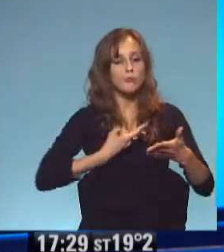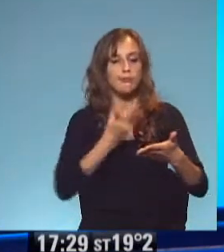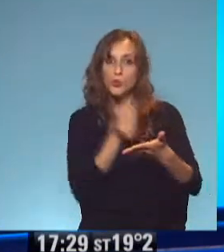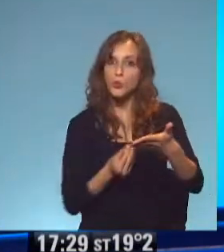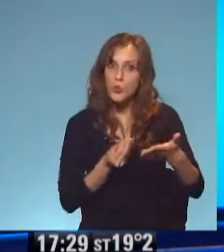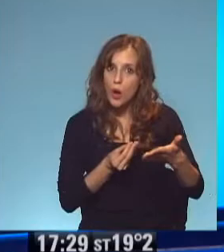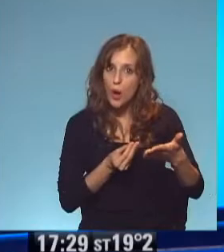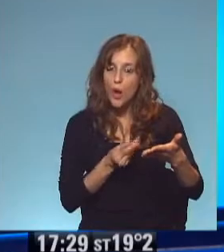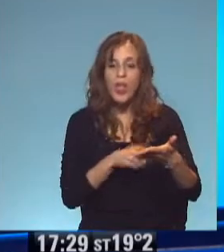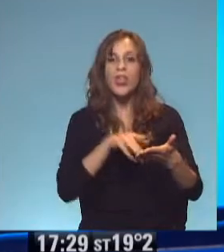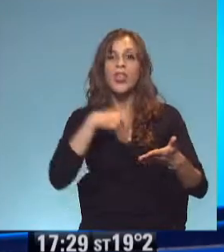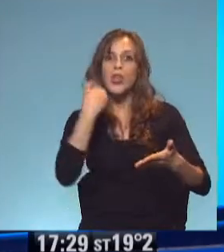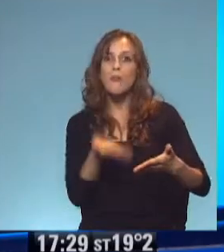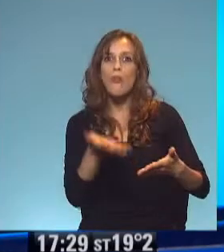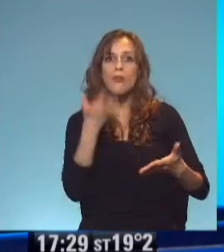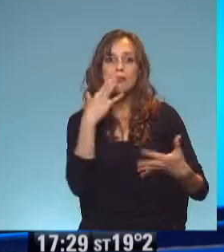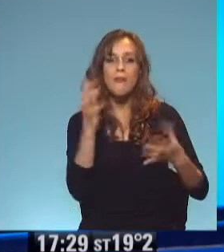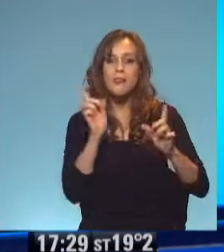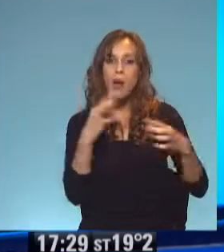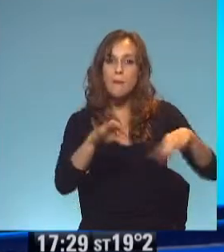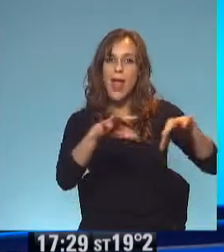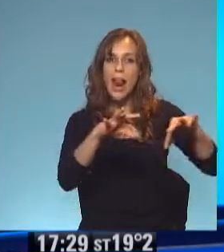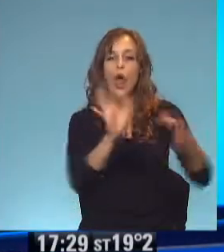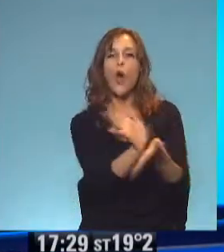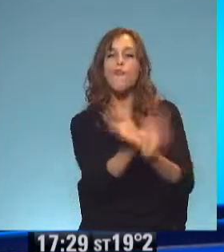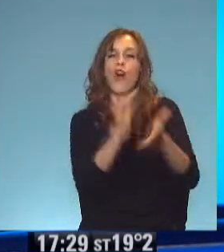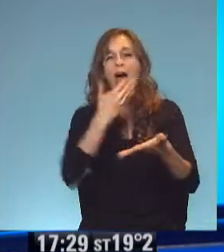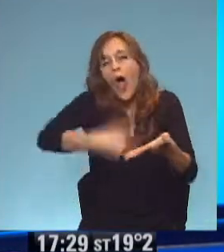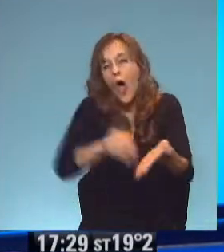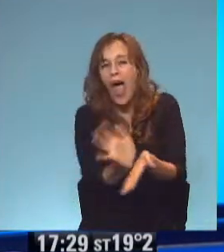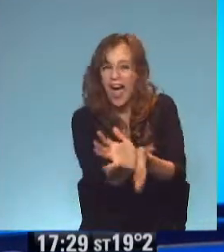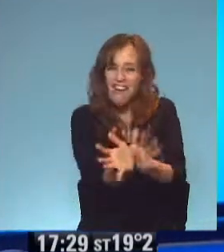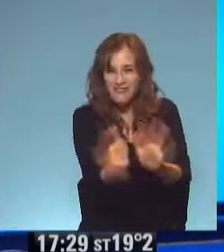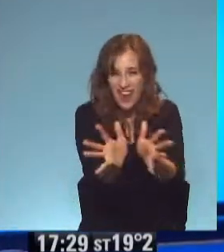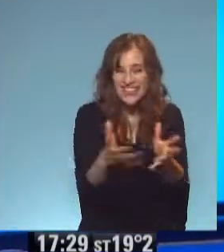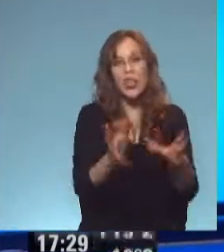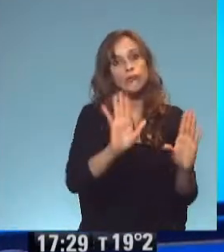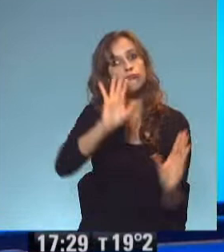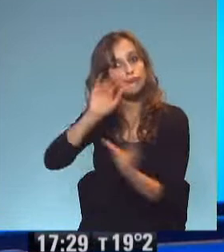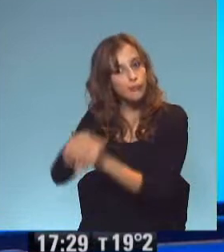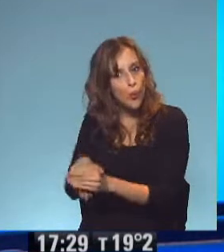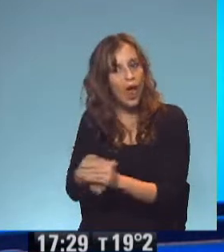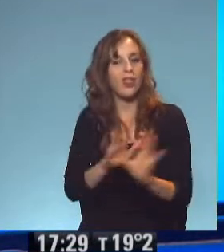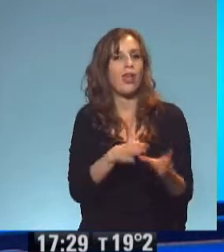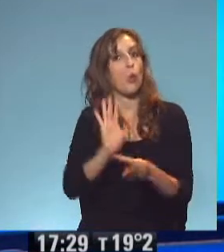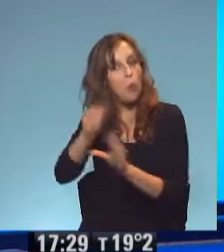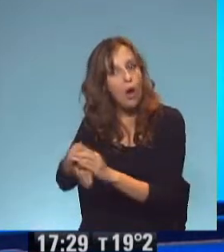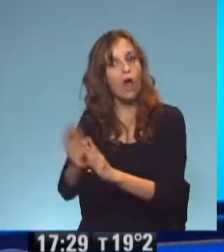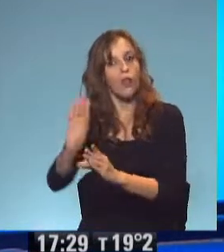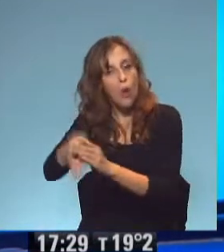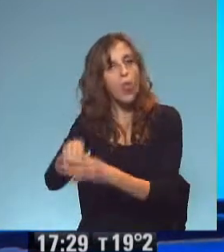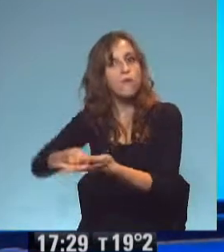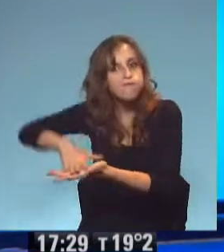esos trozos de piel como si fueran un tesoro, así, junto a innumerables dibujos